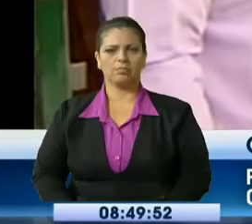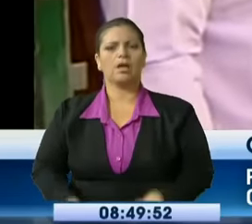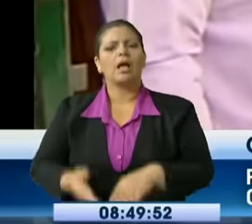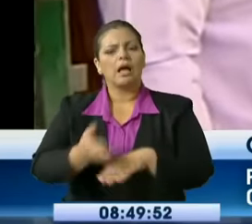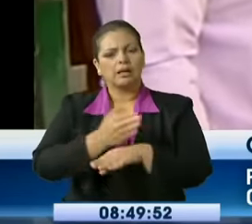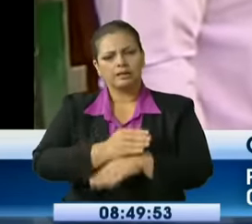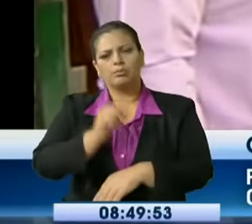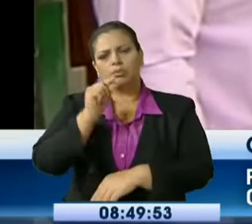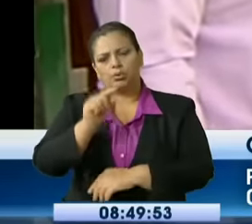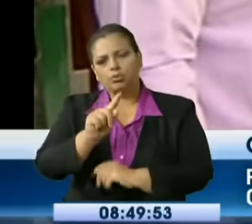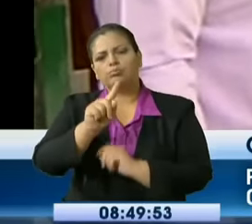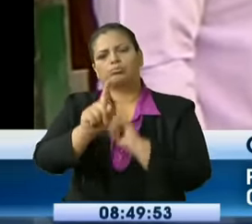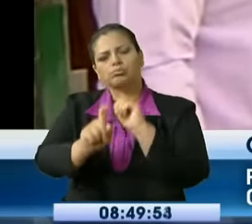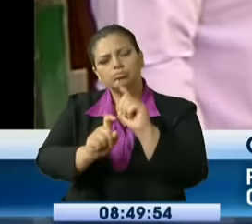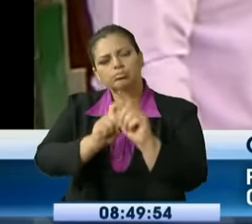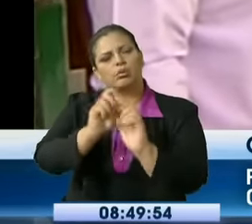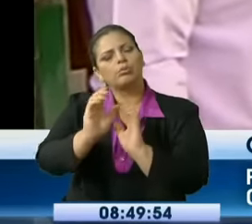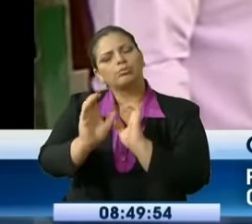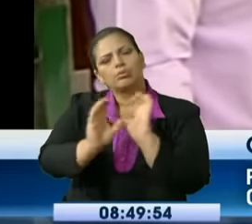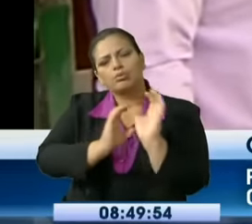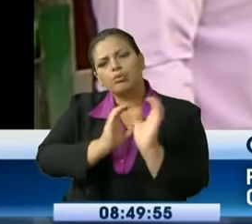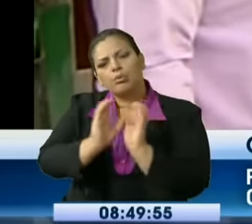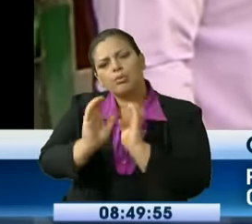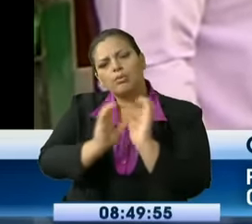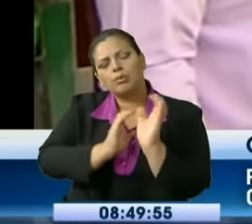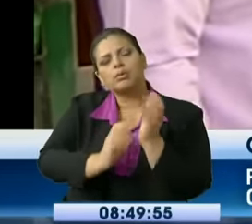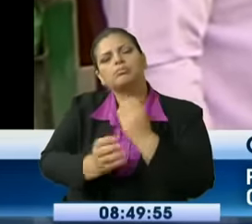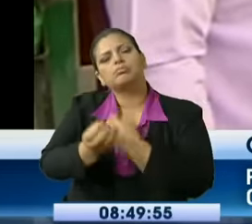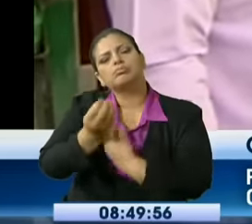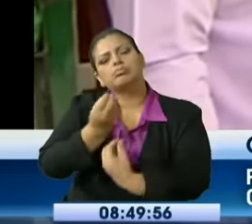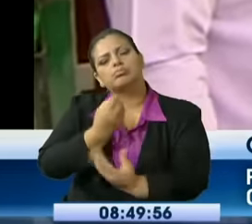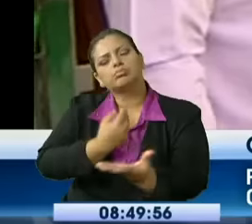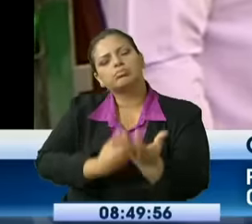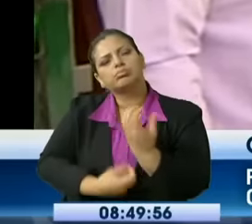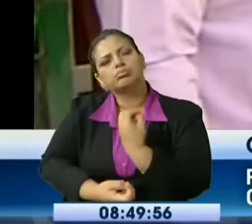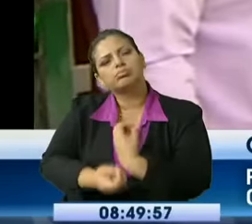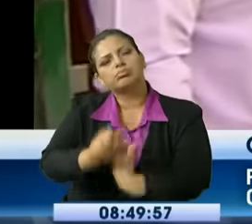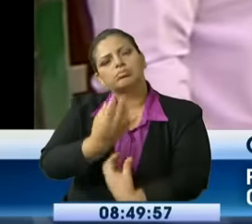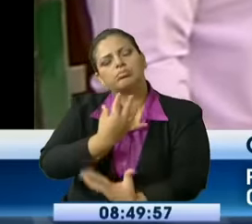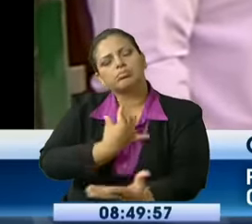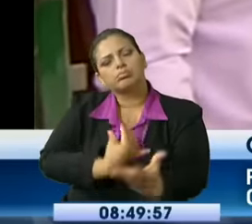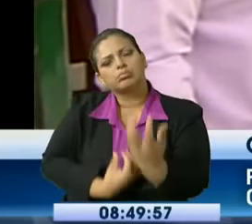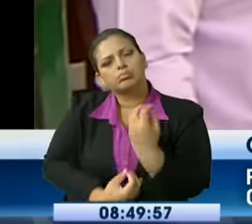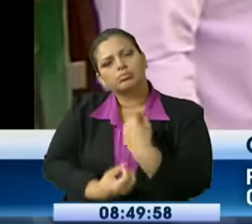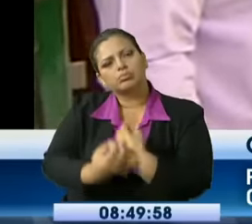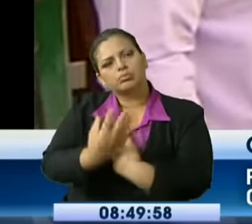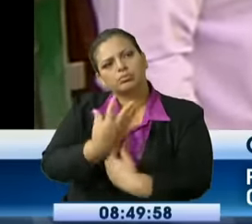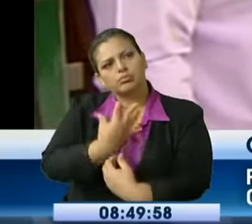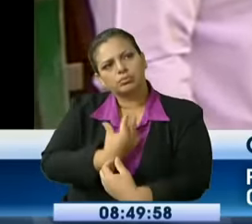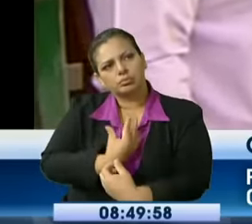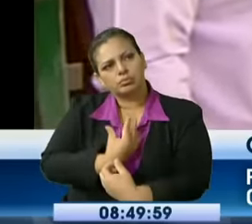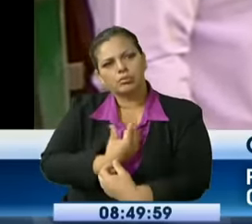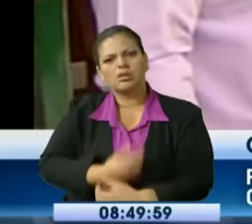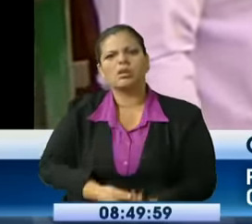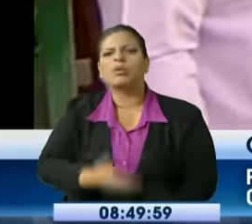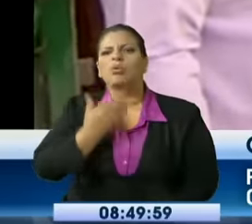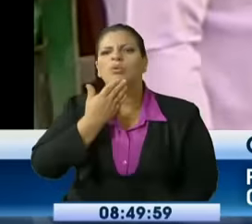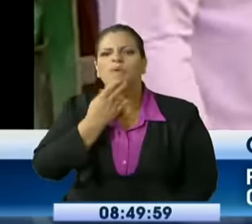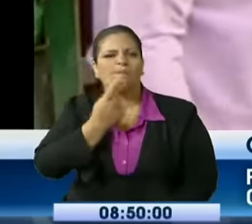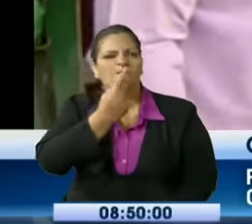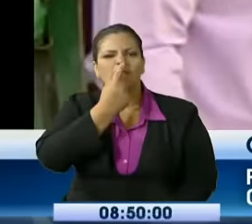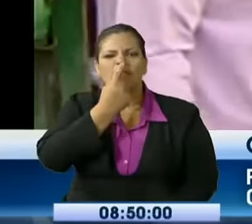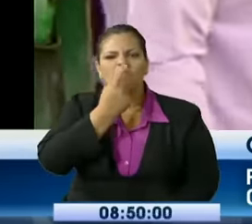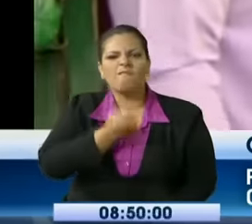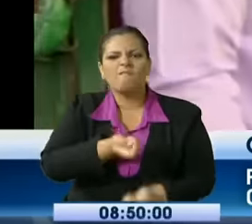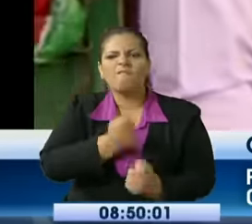que hablarlo para tener mayor conocimiento. Pero luego de eso ya tratamos el tema de no el que pasó ayer, sino que va a pasar más